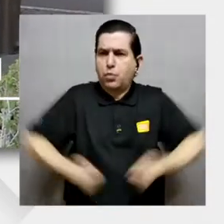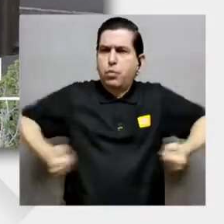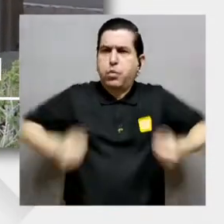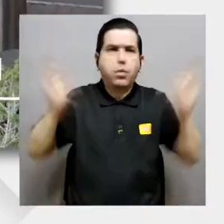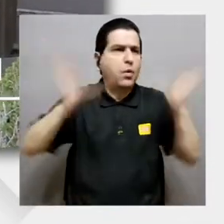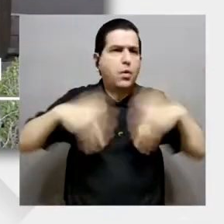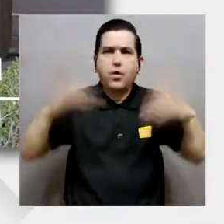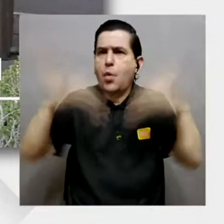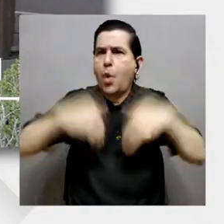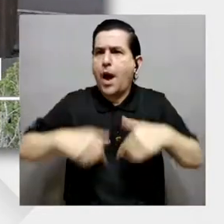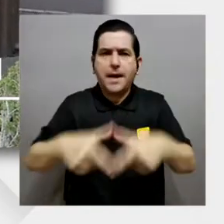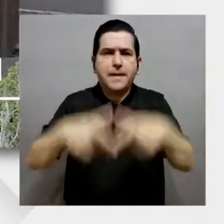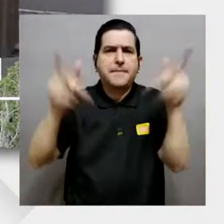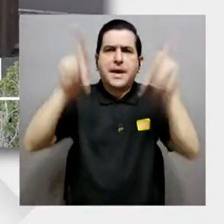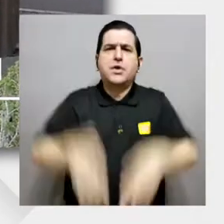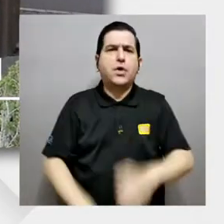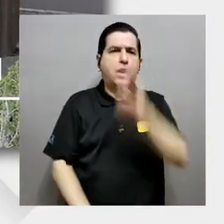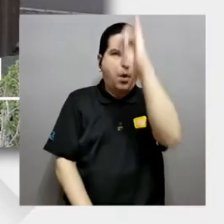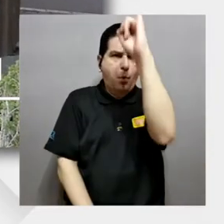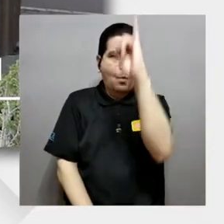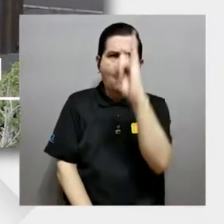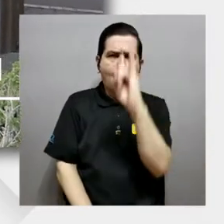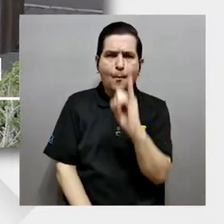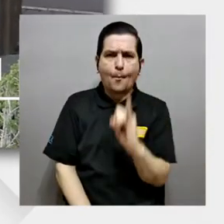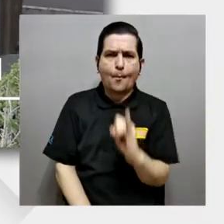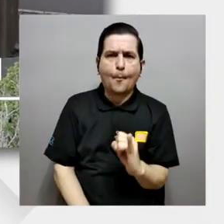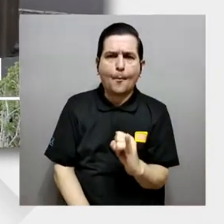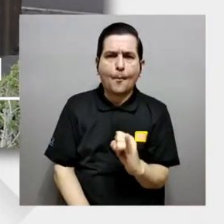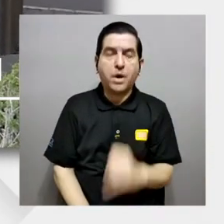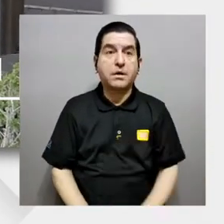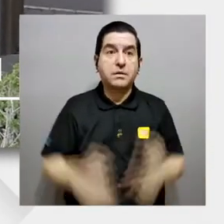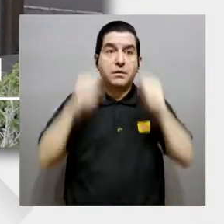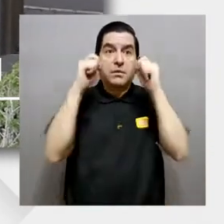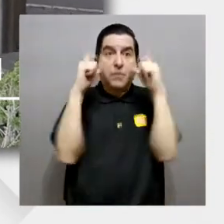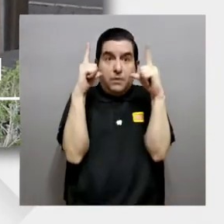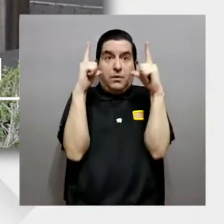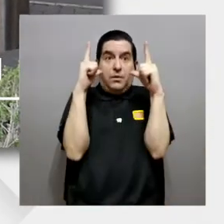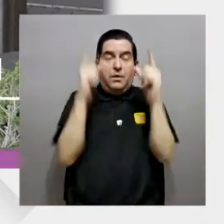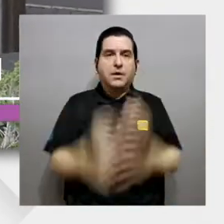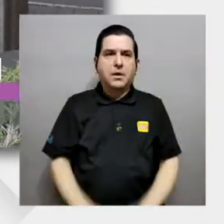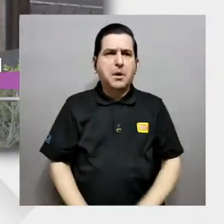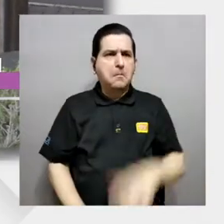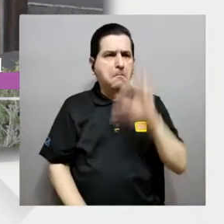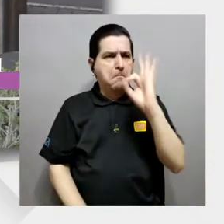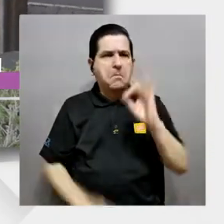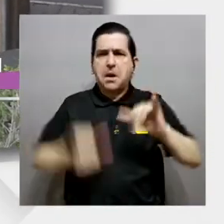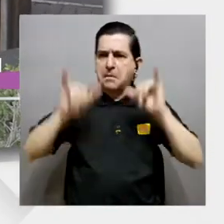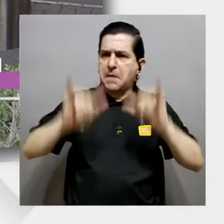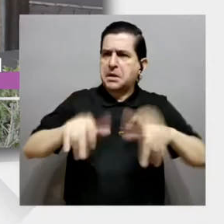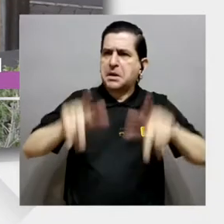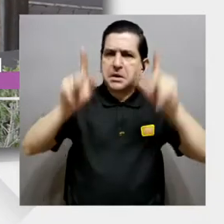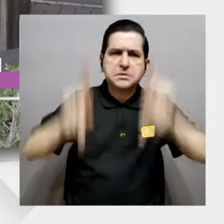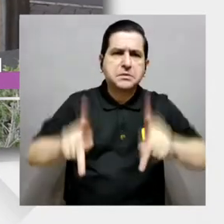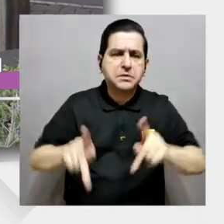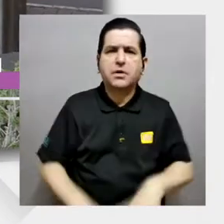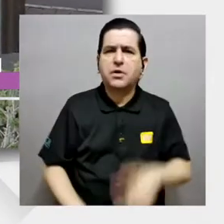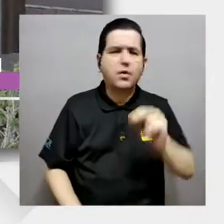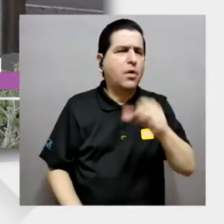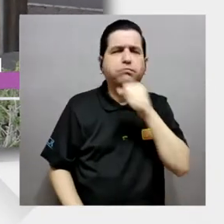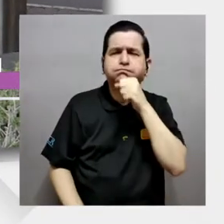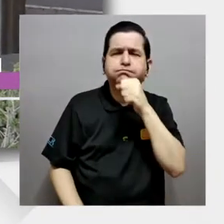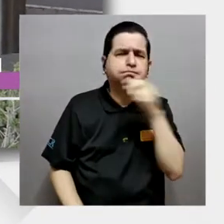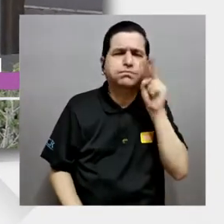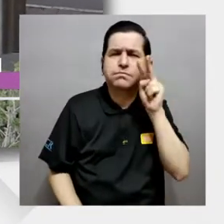personas obesas, la mayoría de la gente es muy delgada, y también nos admiramos mucho de ver lo bien que se conservan, no